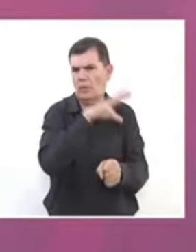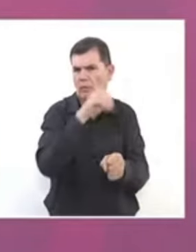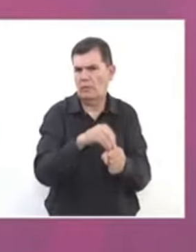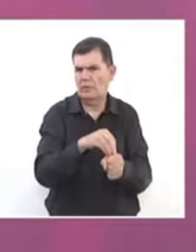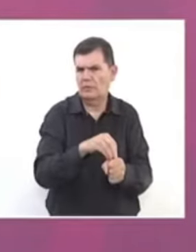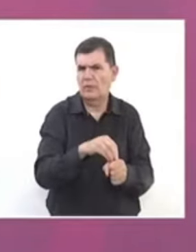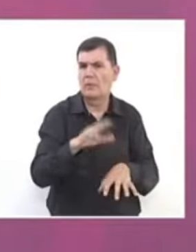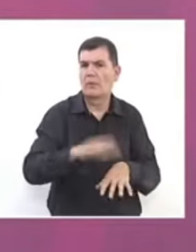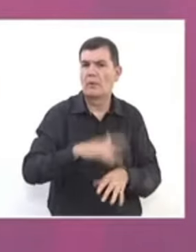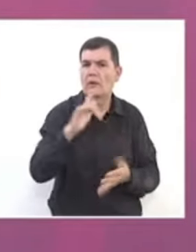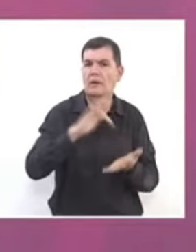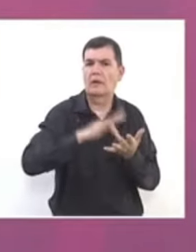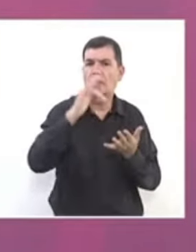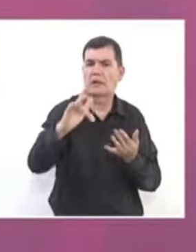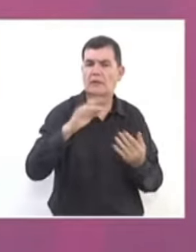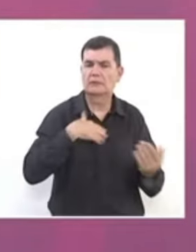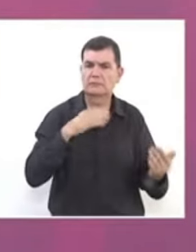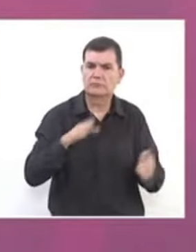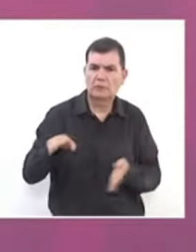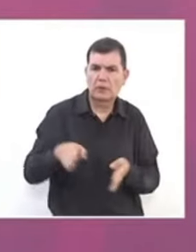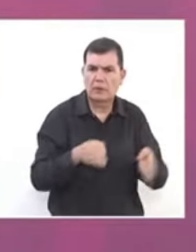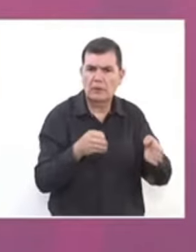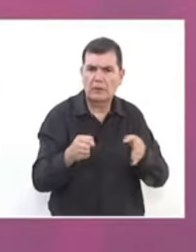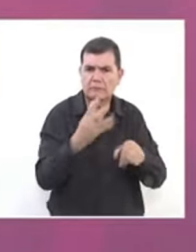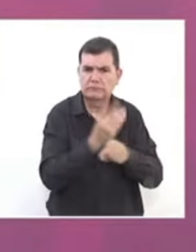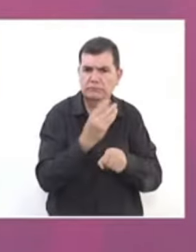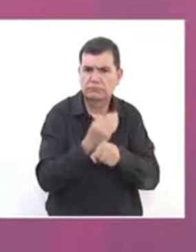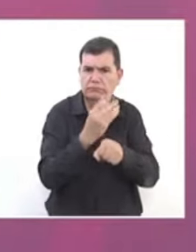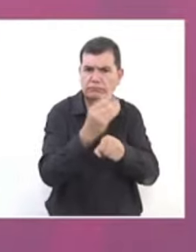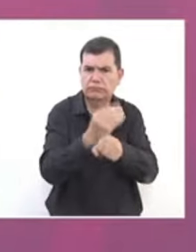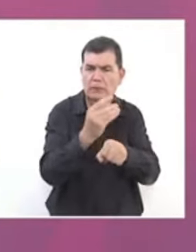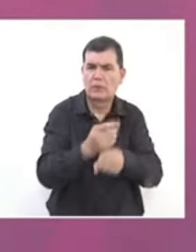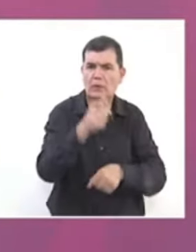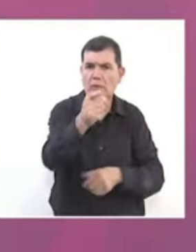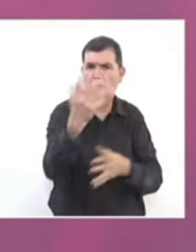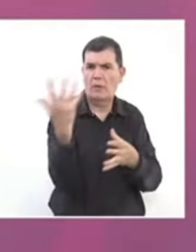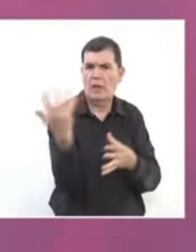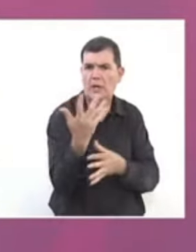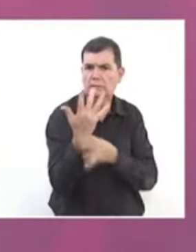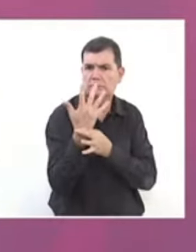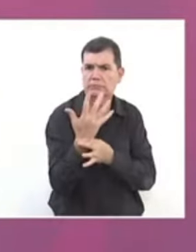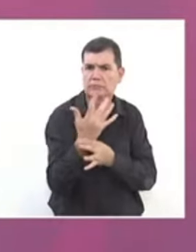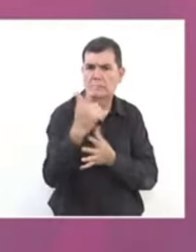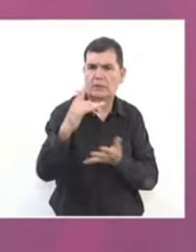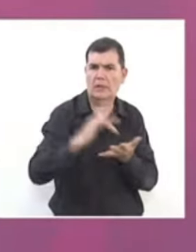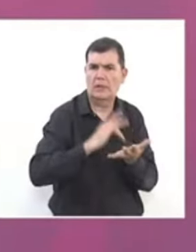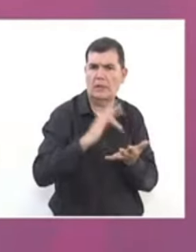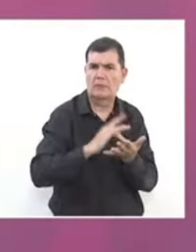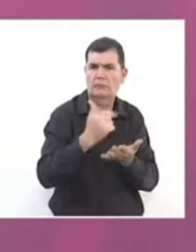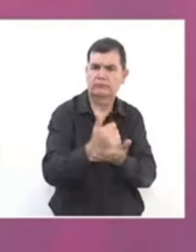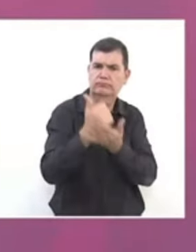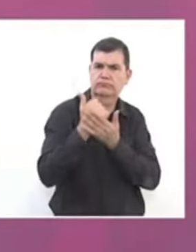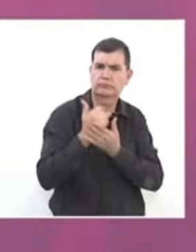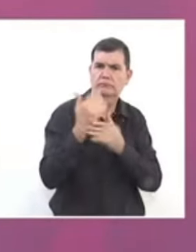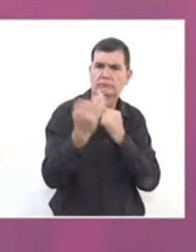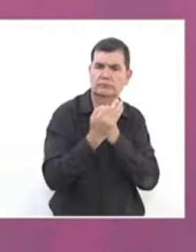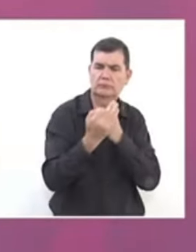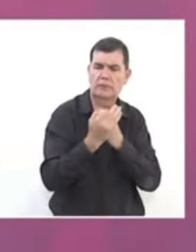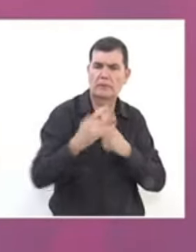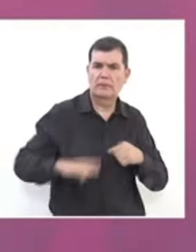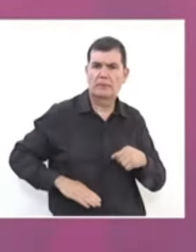caminos artesanales. Que este periodo de usted, este apoyo que nos dio, se